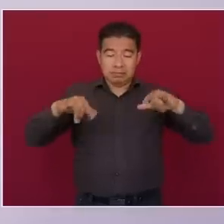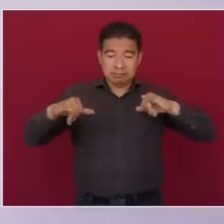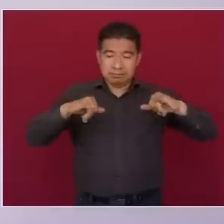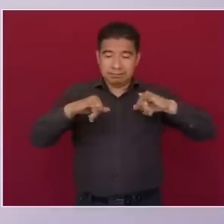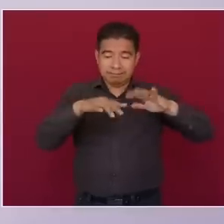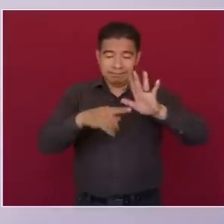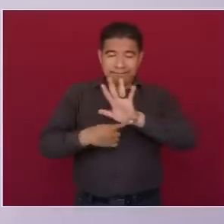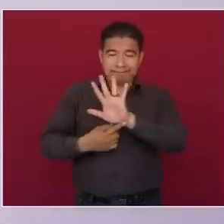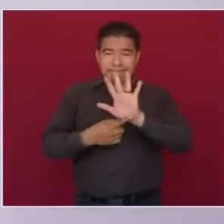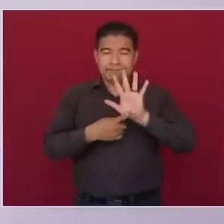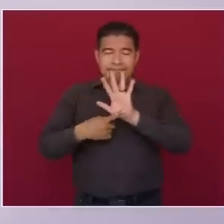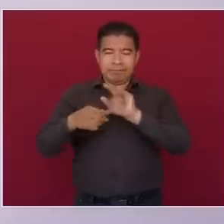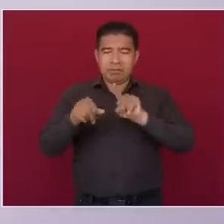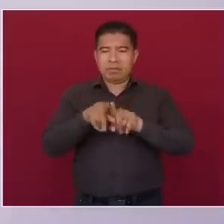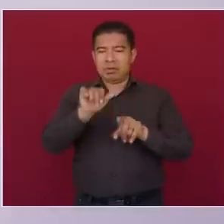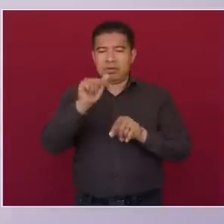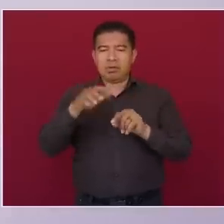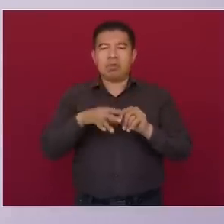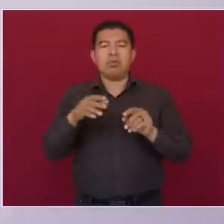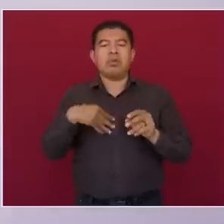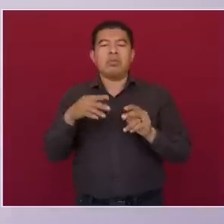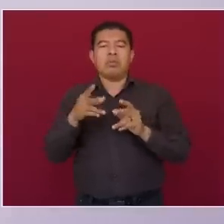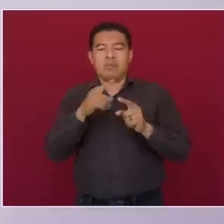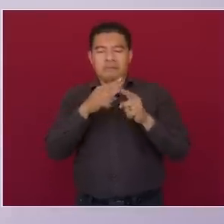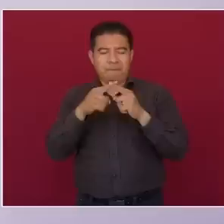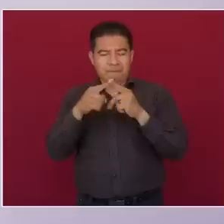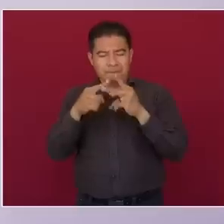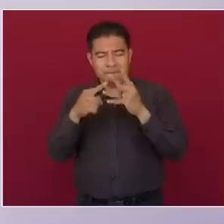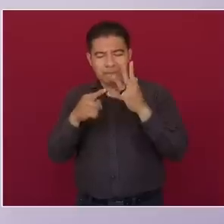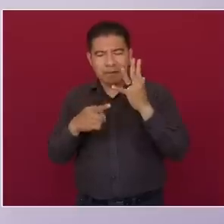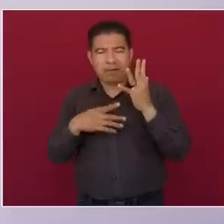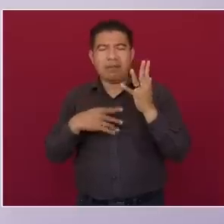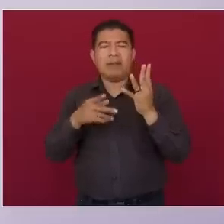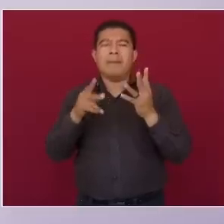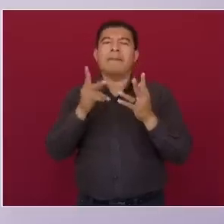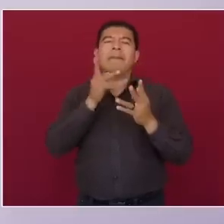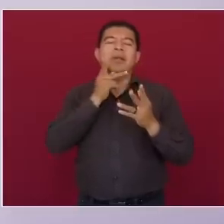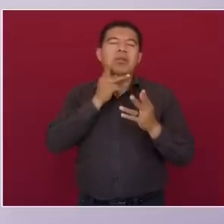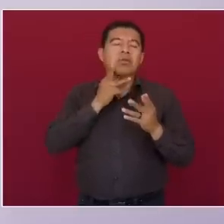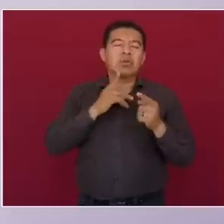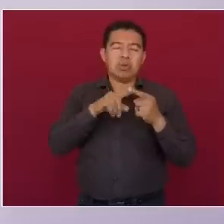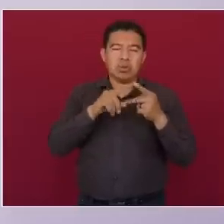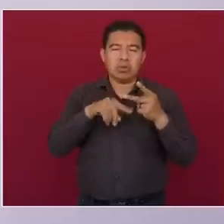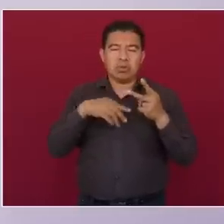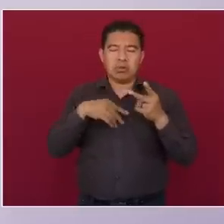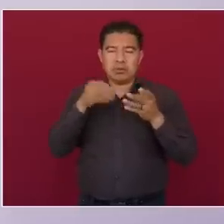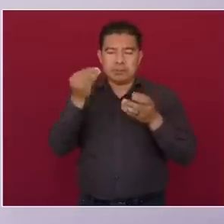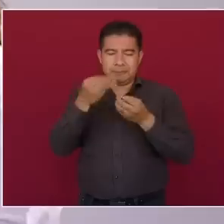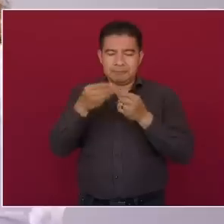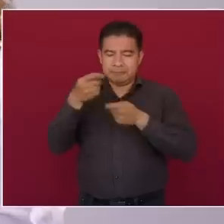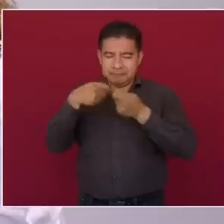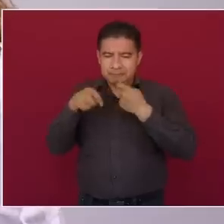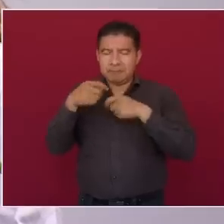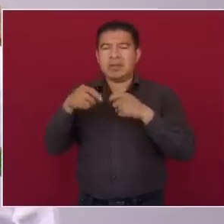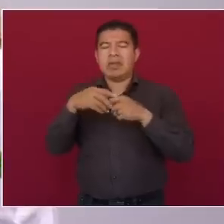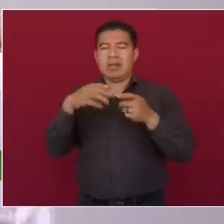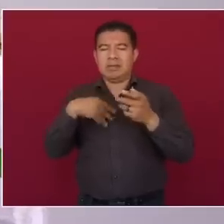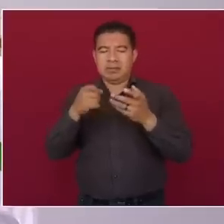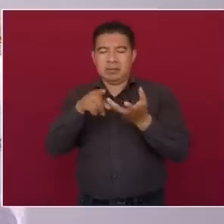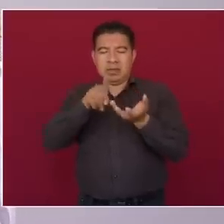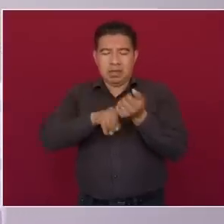exhibición de productos petrolíferos, tales como los diferentes tipos de petróleo, destilados, catalizadores, gasolina y